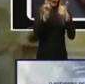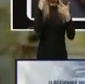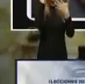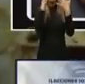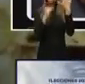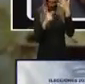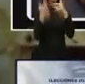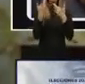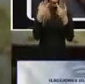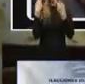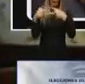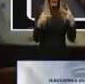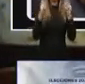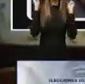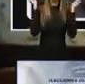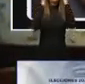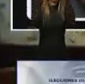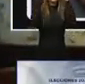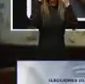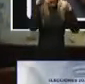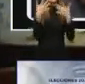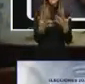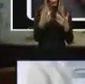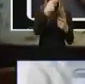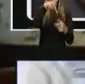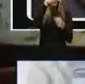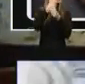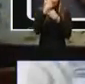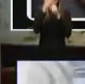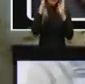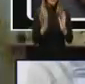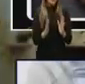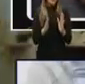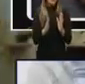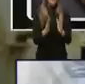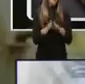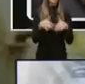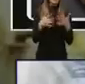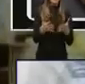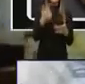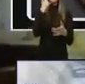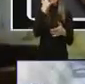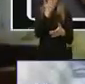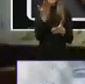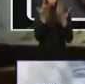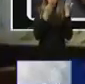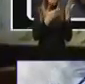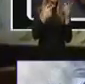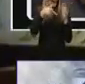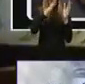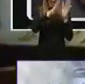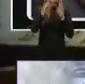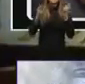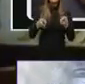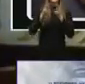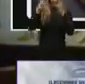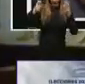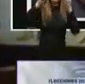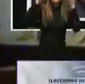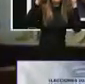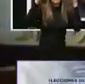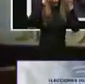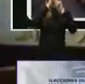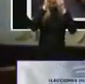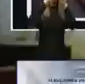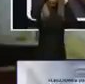el festejo de los guatemaltecos. Aquí están colocando varias mantas en la parte